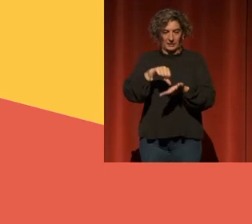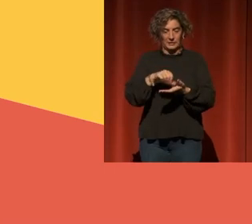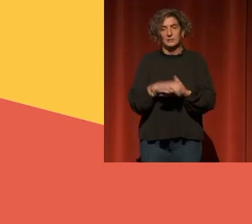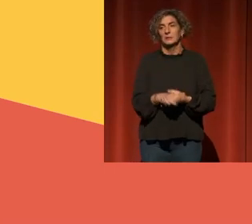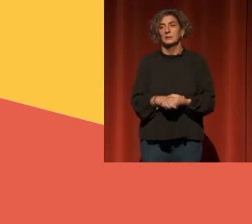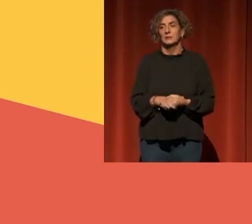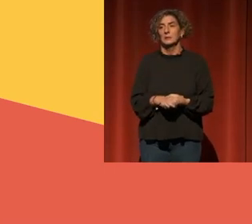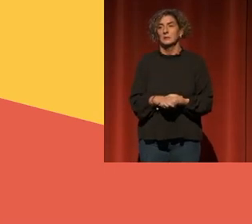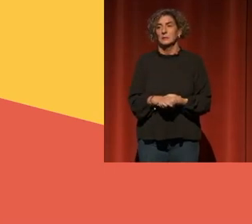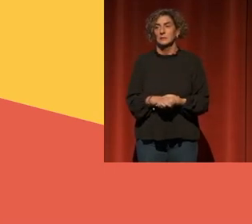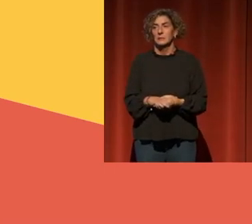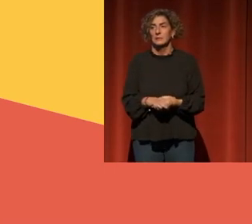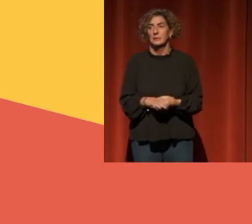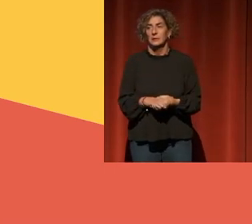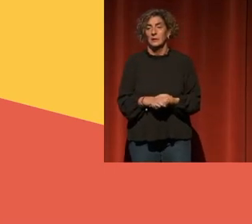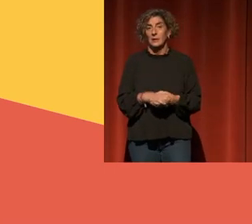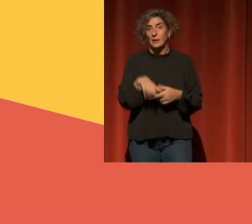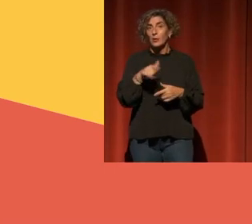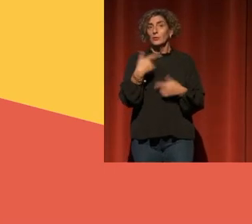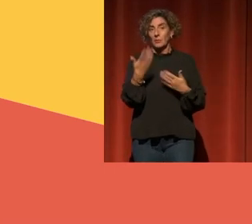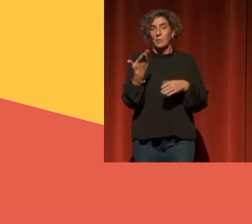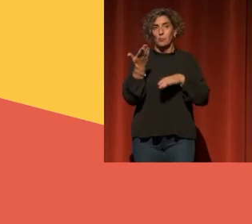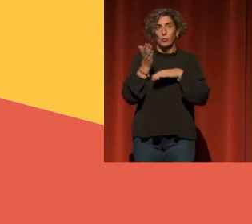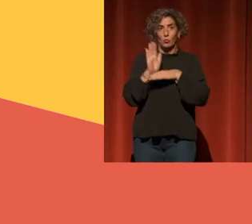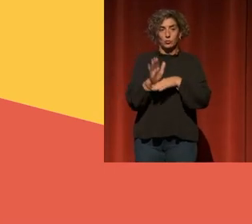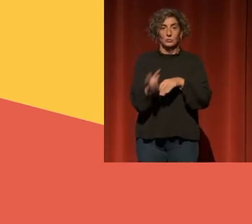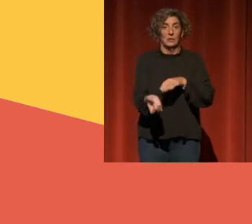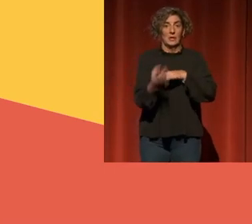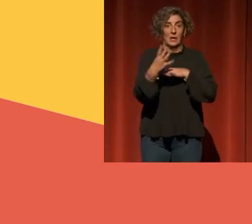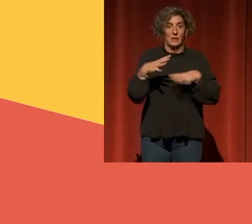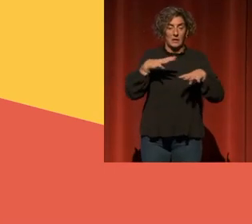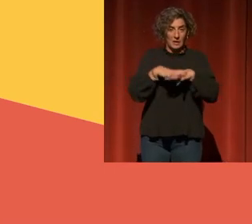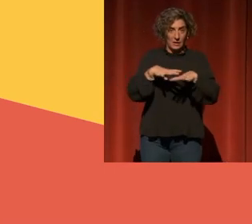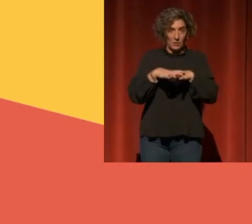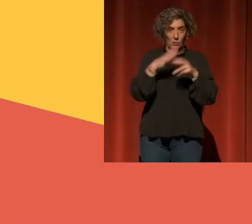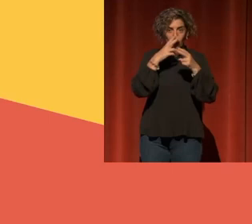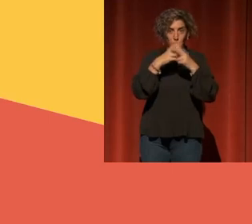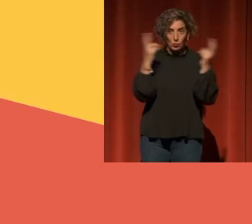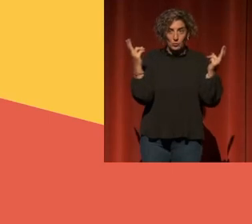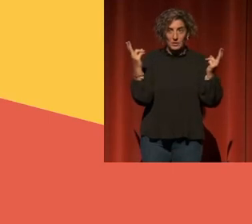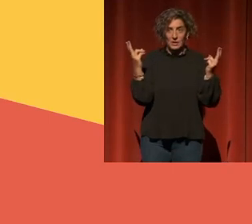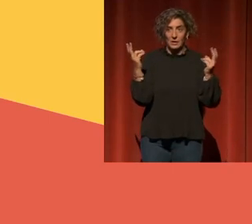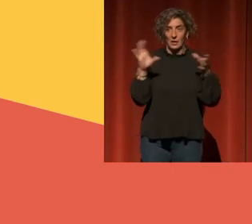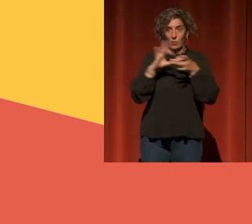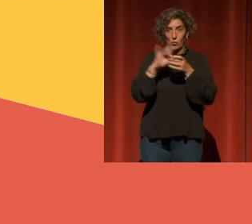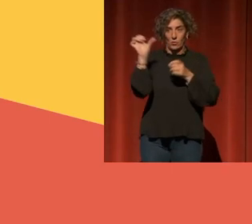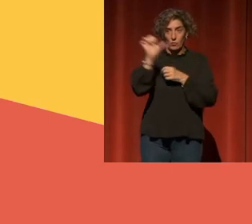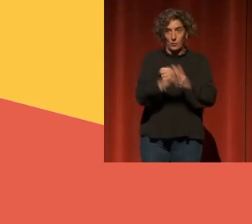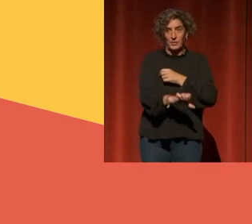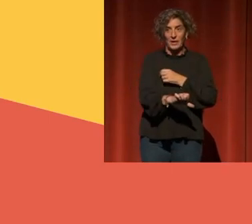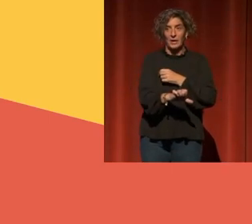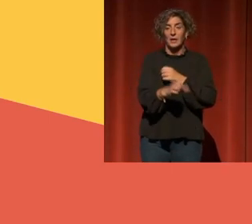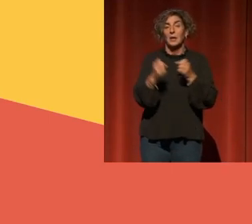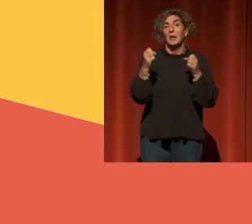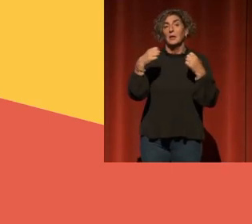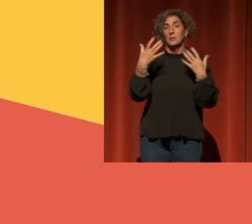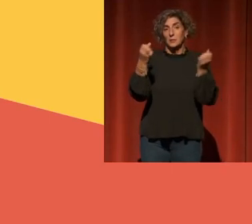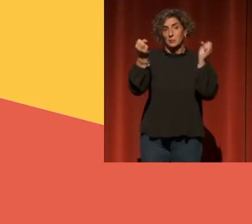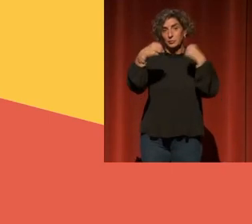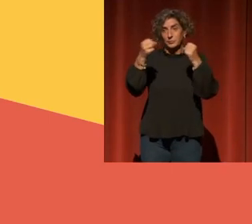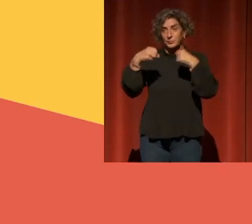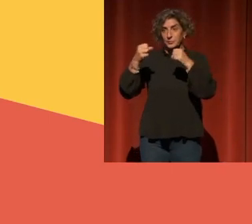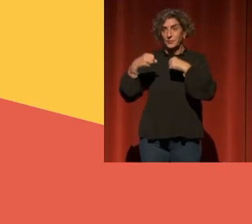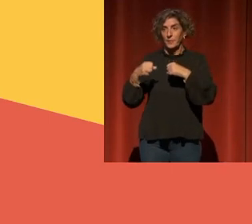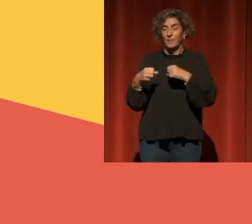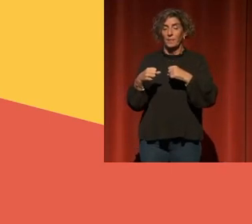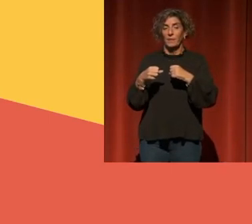Asimismo propuso la creación también de una red de bibliotecas públicas en la Unión Europea en consonancia también con